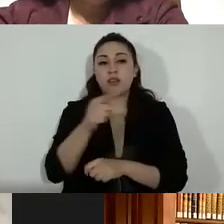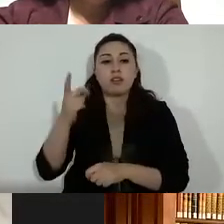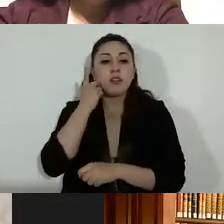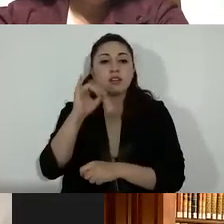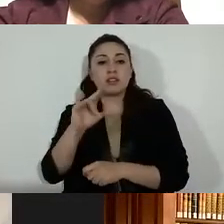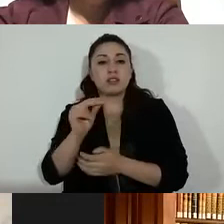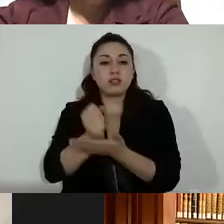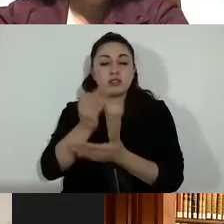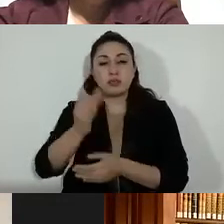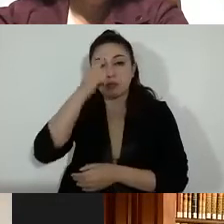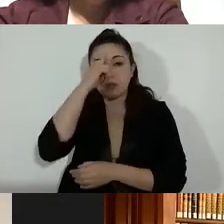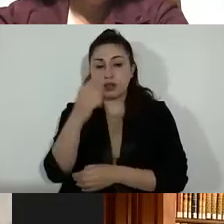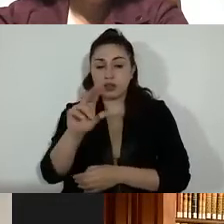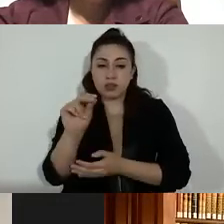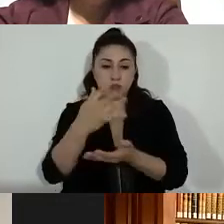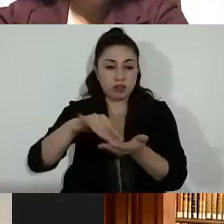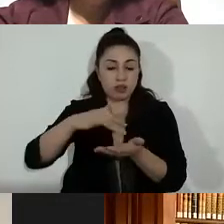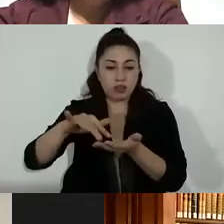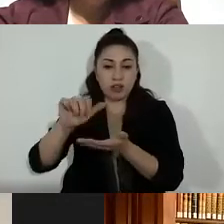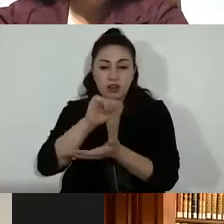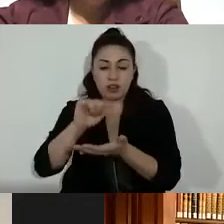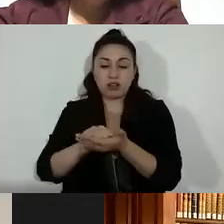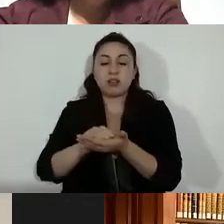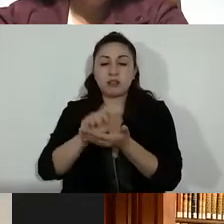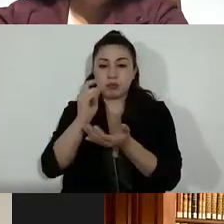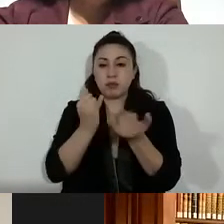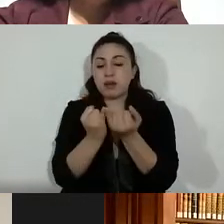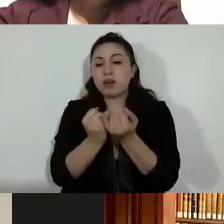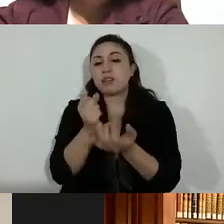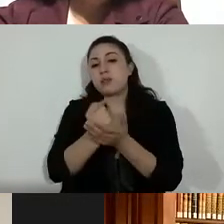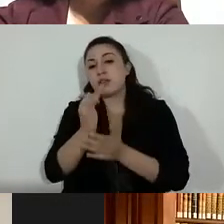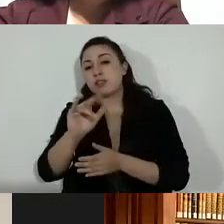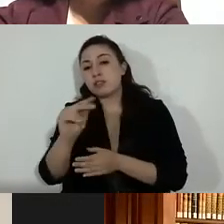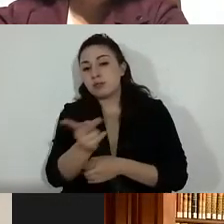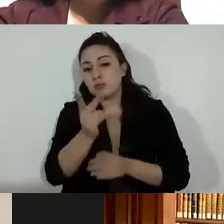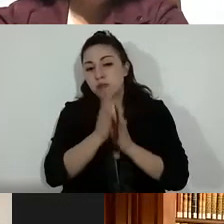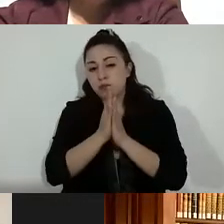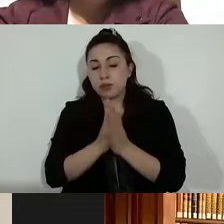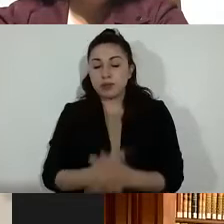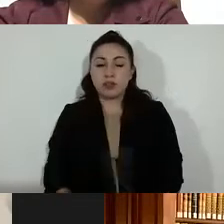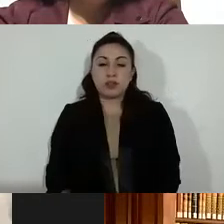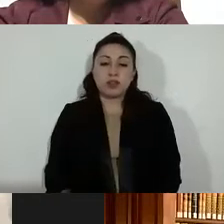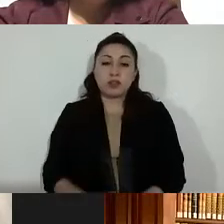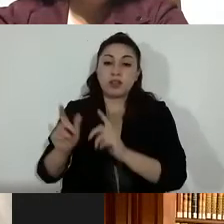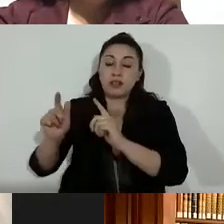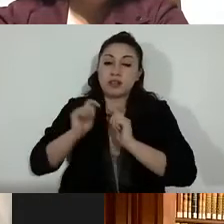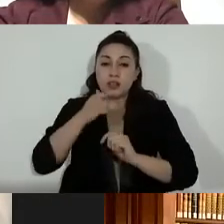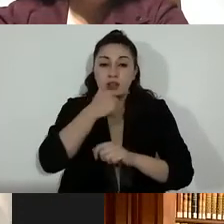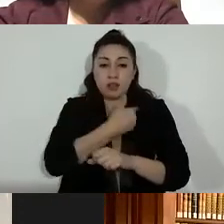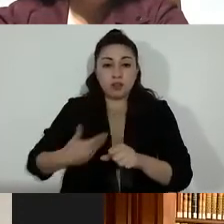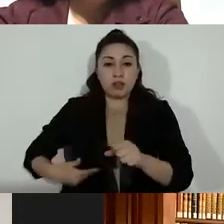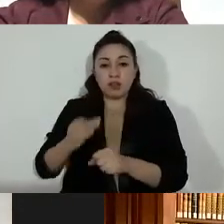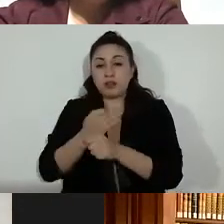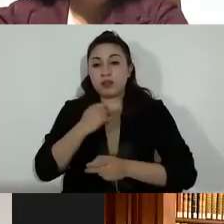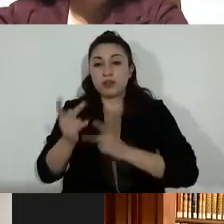si es de dispensar su lectura y poder aprobarla en un solo acto. Con gusto, presidente. Por instrucciones de la presidencia se